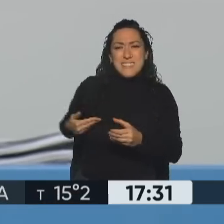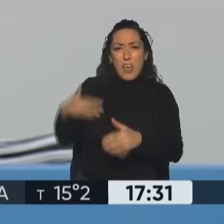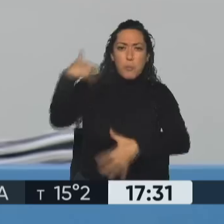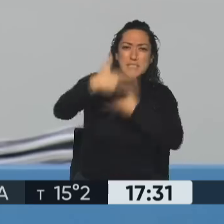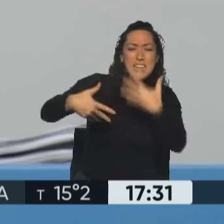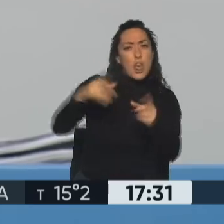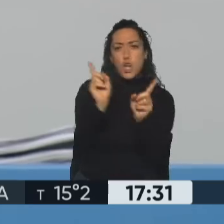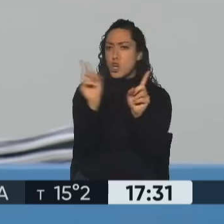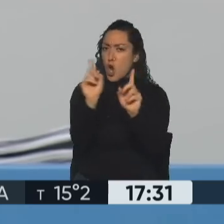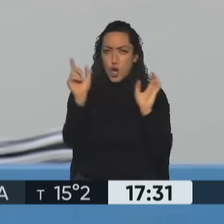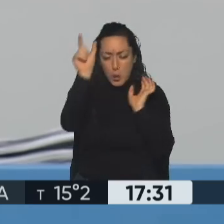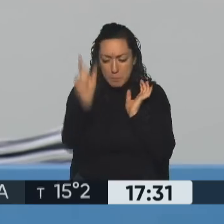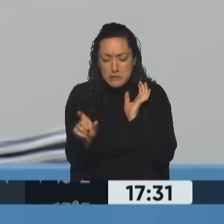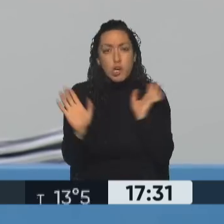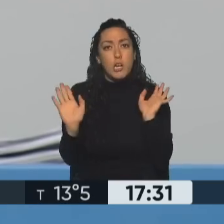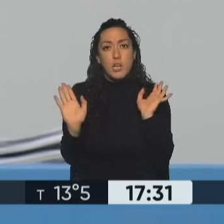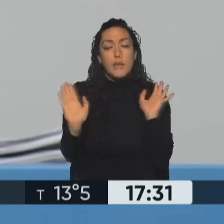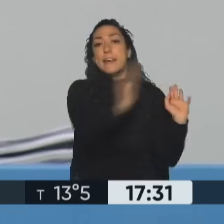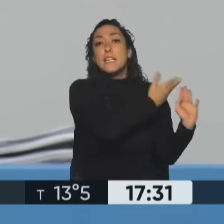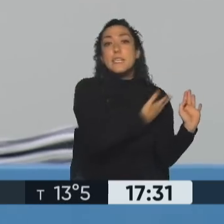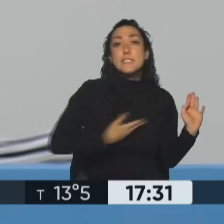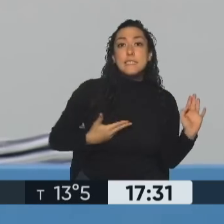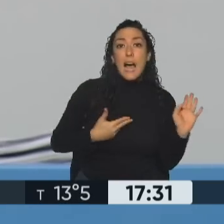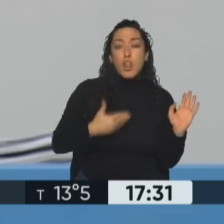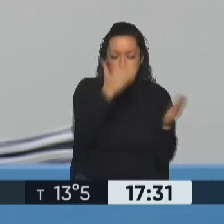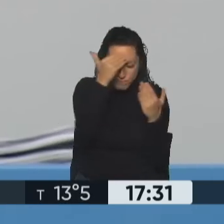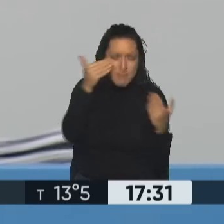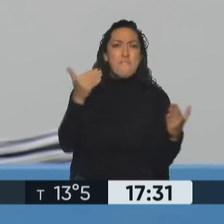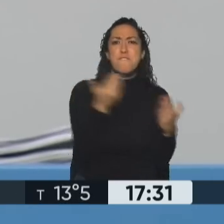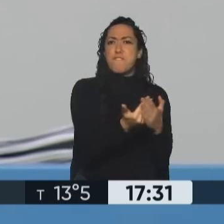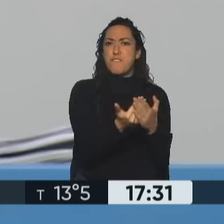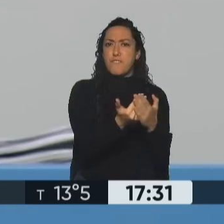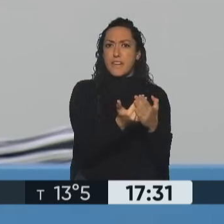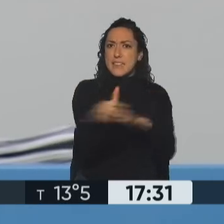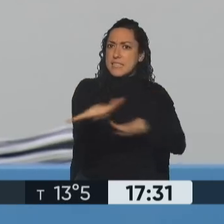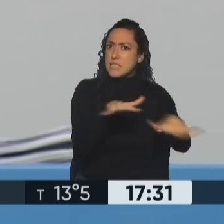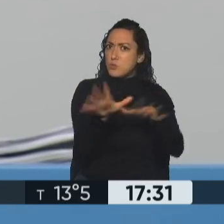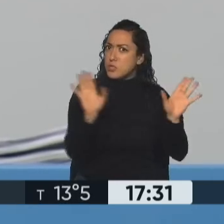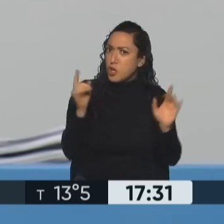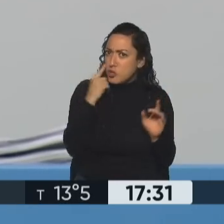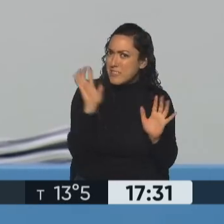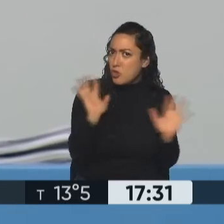que hizo ese Estado para enfrentar un fenómeno absolutamente desconocido,